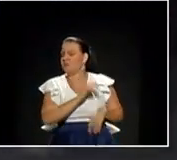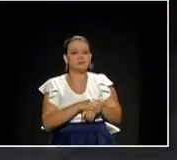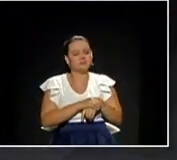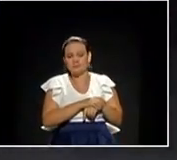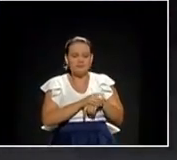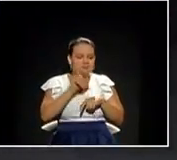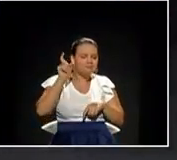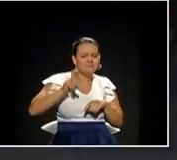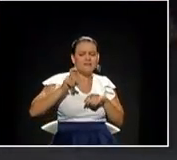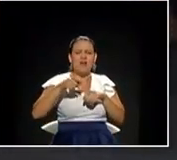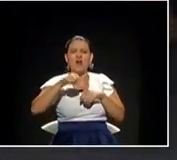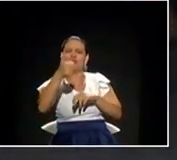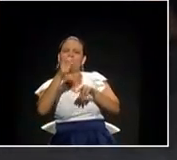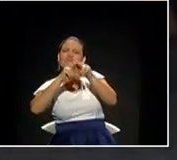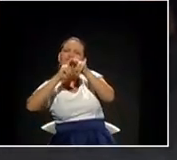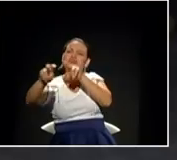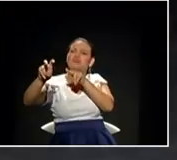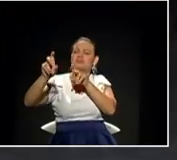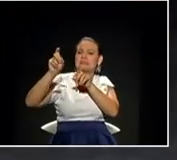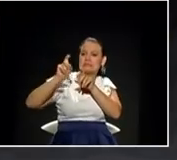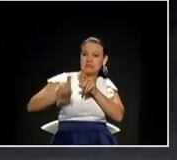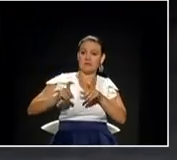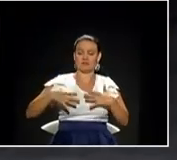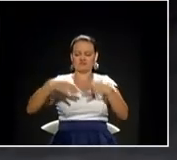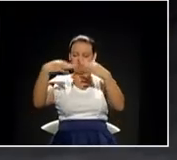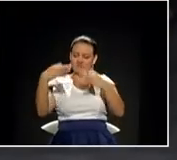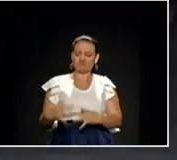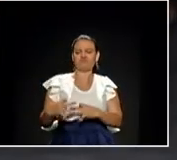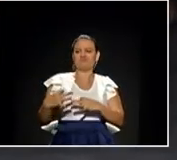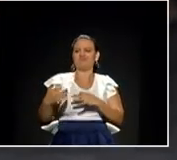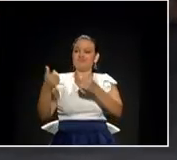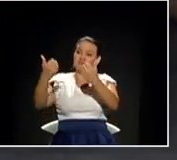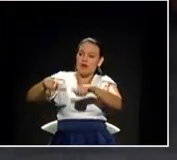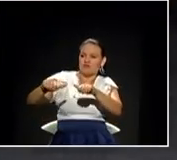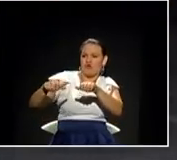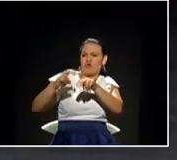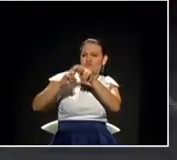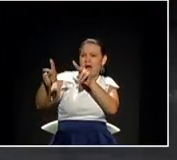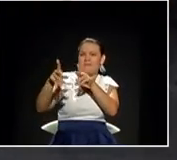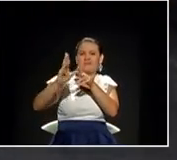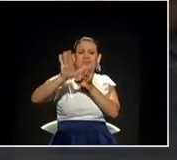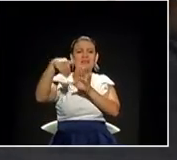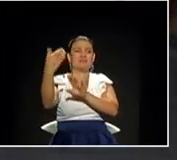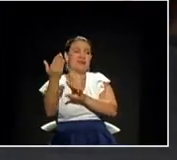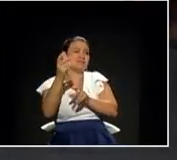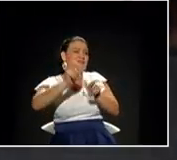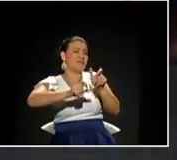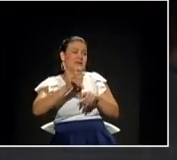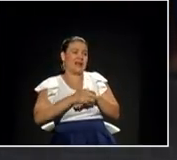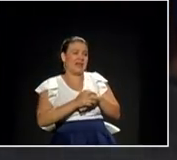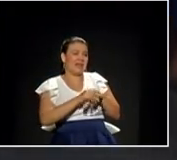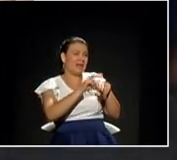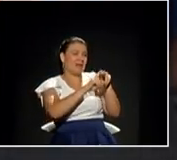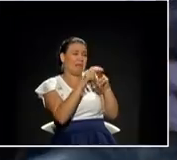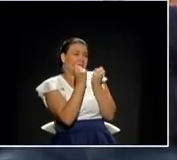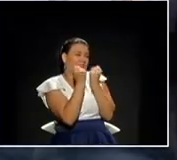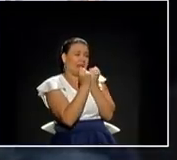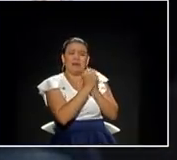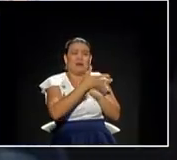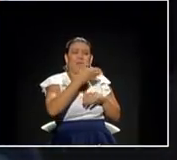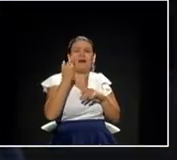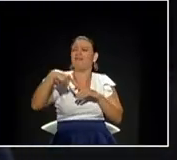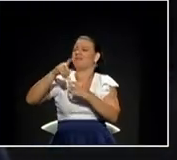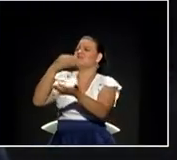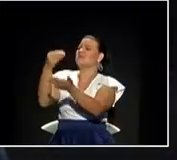construye transporte masivo digno el resultado final es que la gente termina comprando moto termina comprando carro y pues con